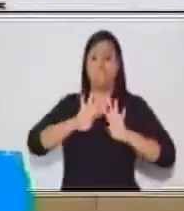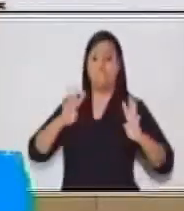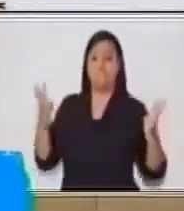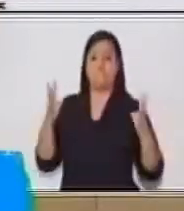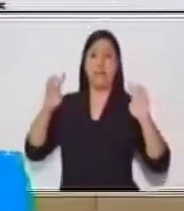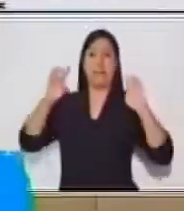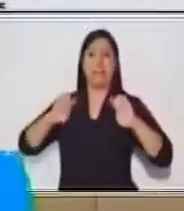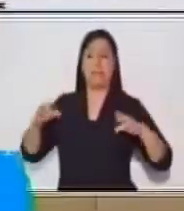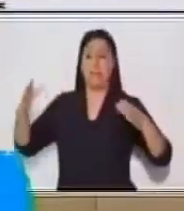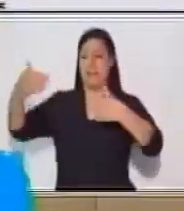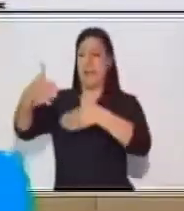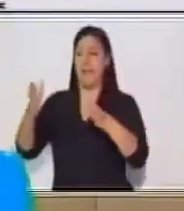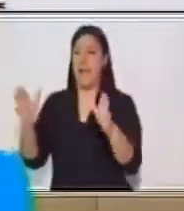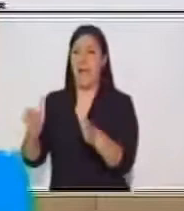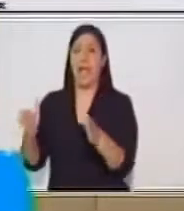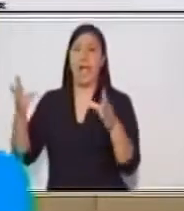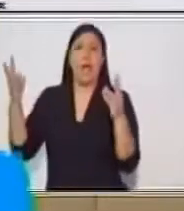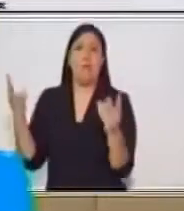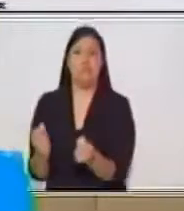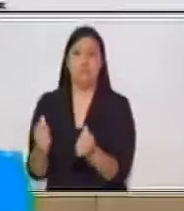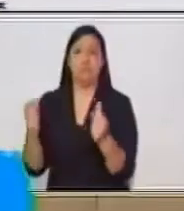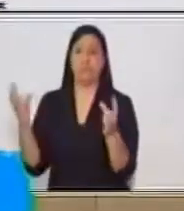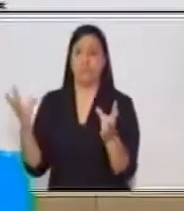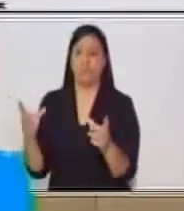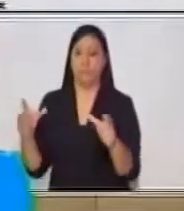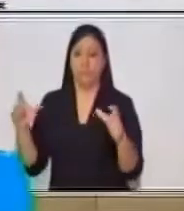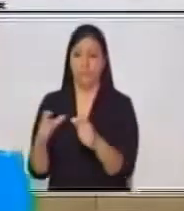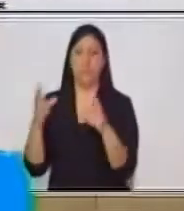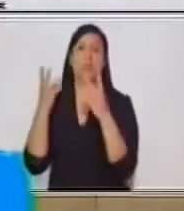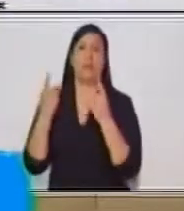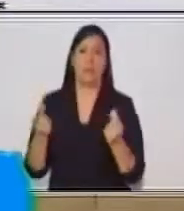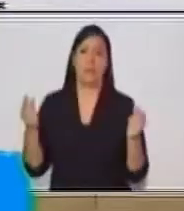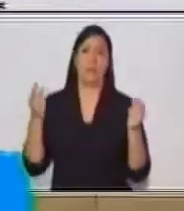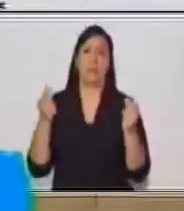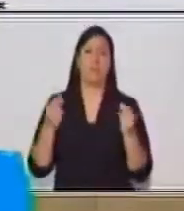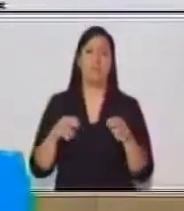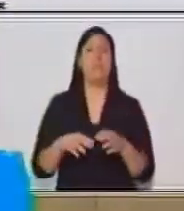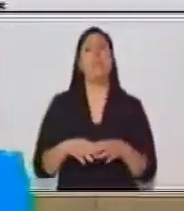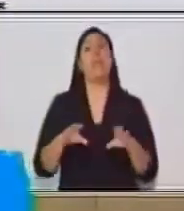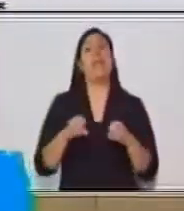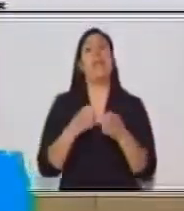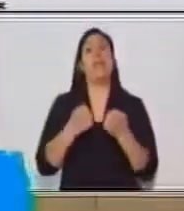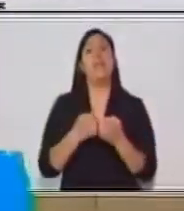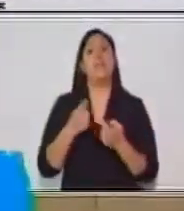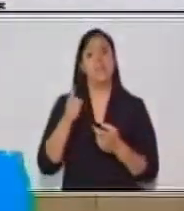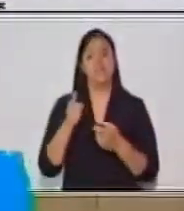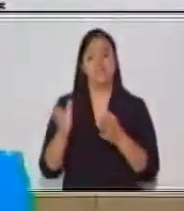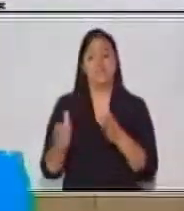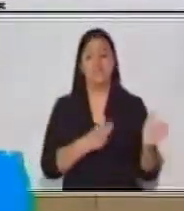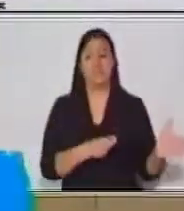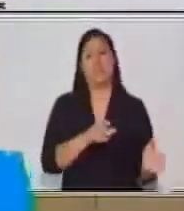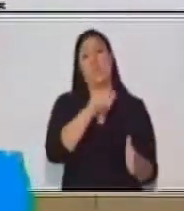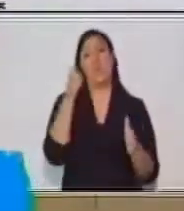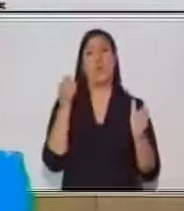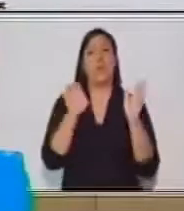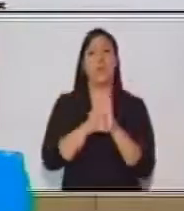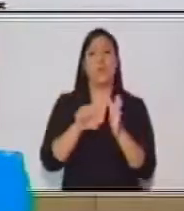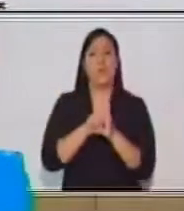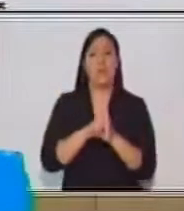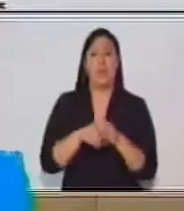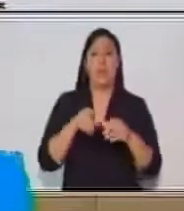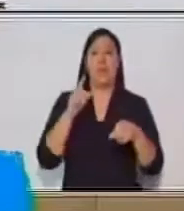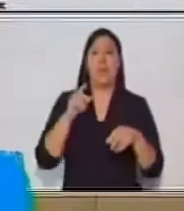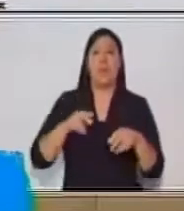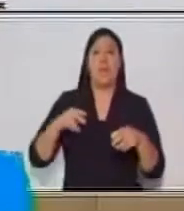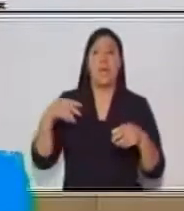caja. Muy bien. Ahora, la velocidad de un automóvil y el tiempo que tarda en